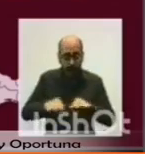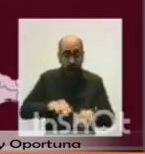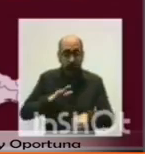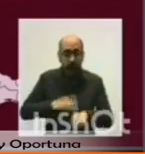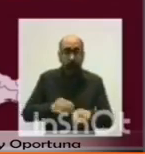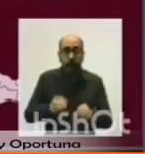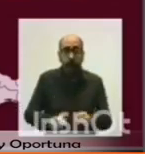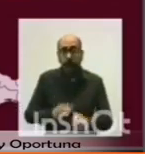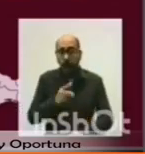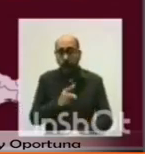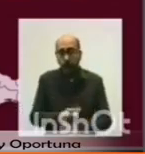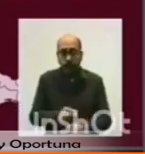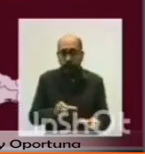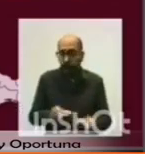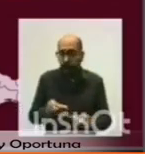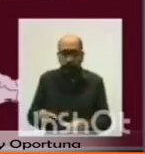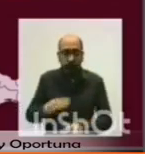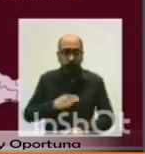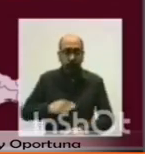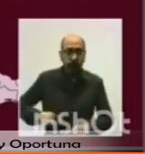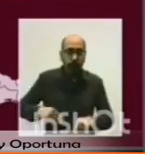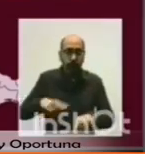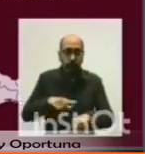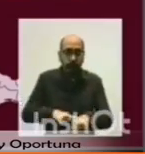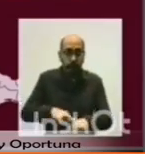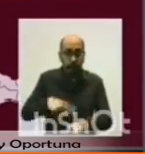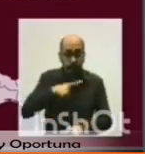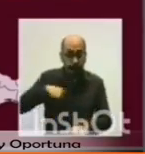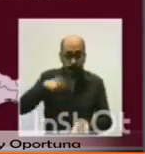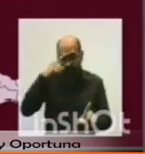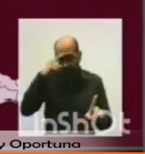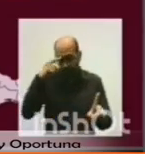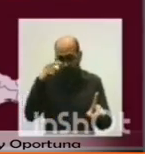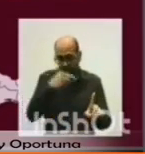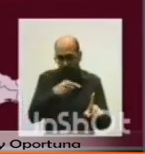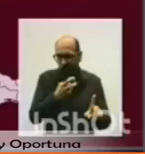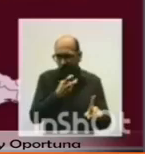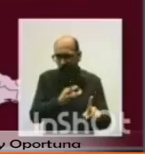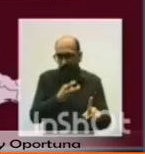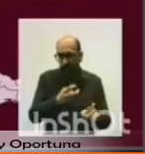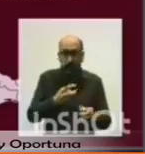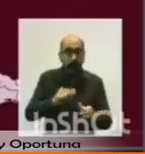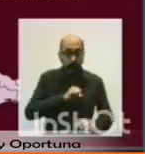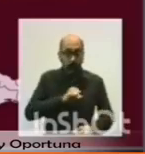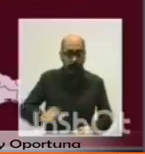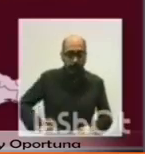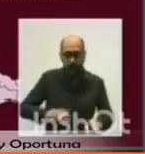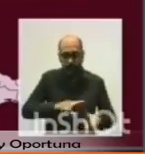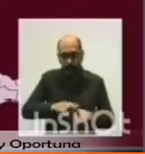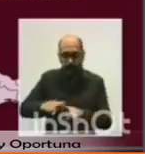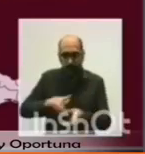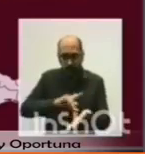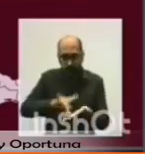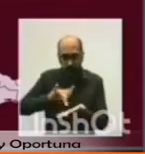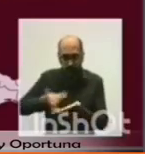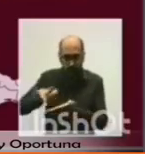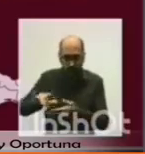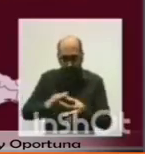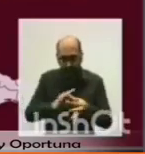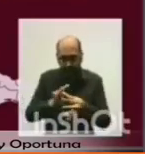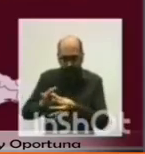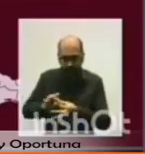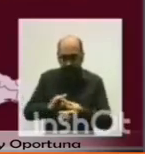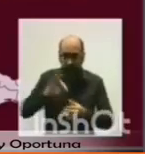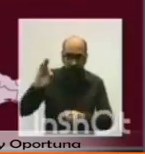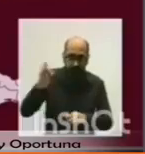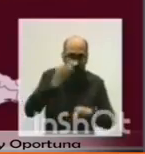de la seguridad intermunicipal. Ese es nuestro objetivo, que los ayuntamientos se apoyen y con la colaboración del Estado y la